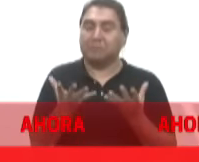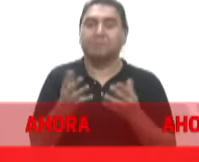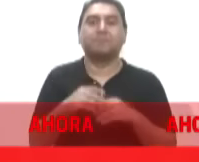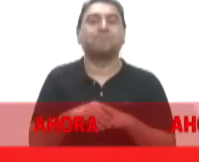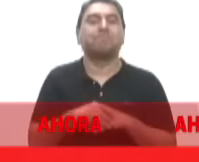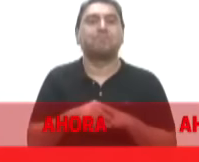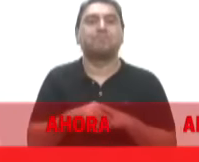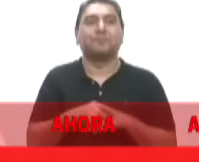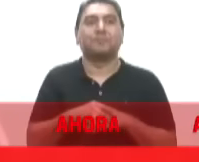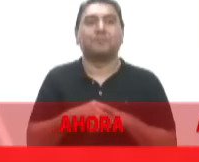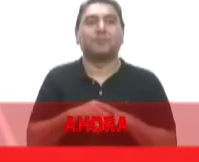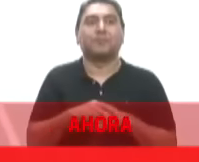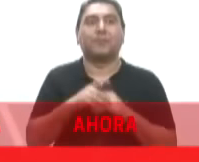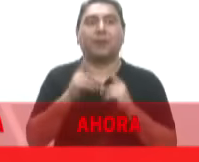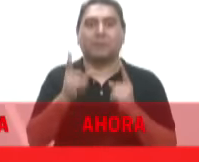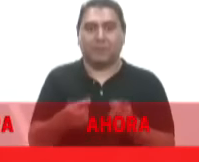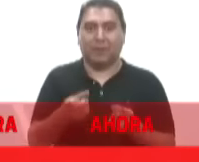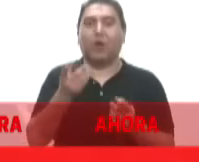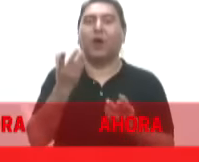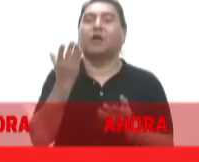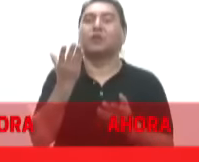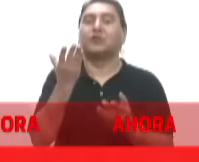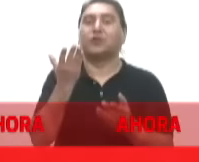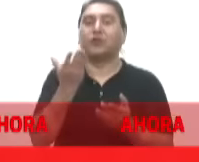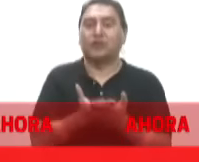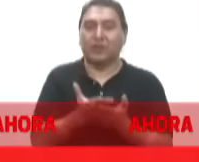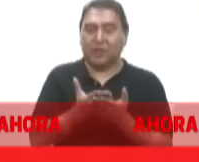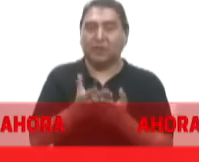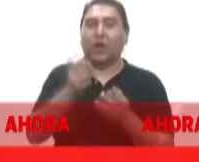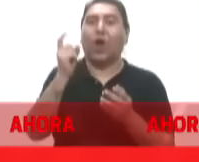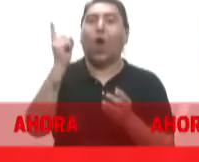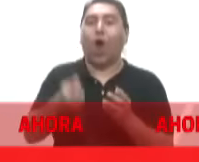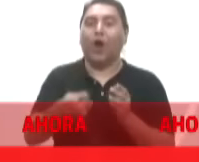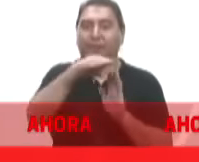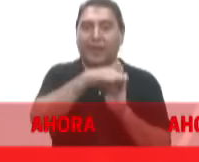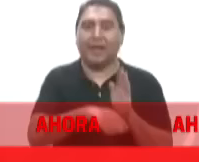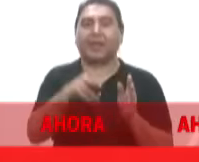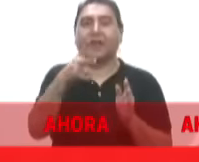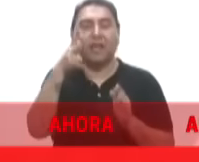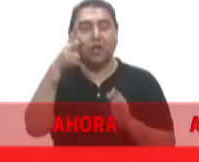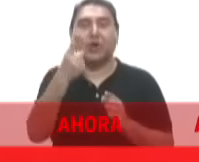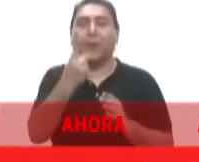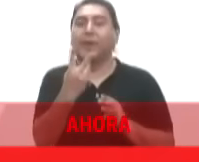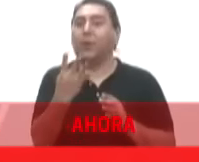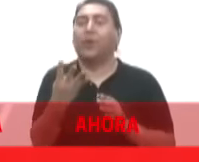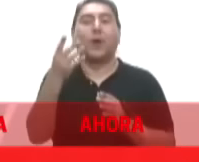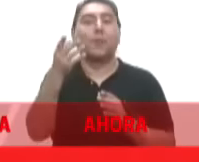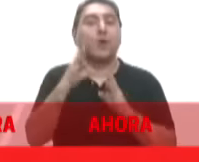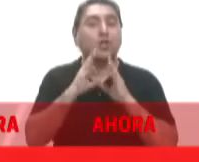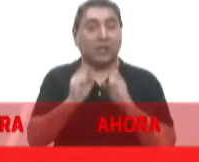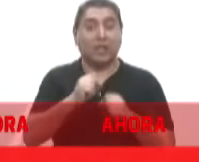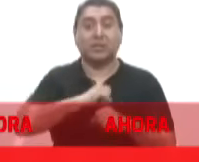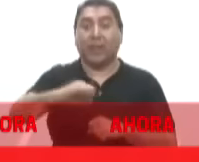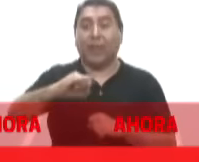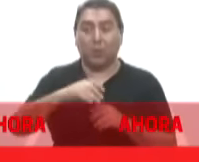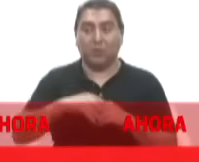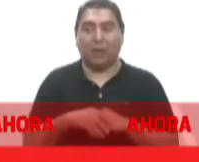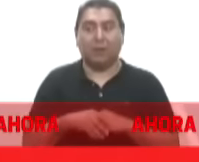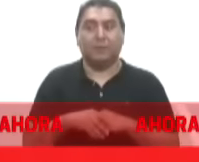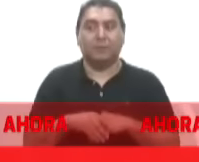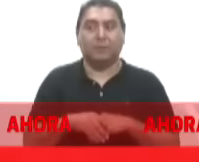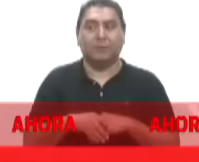Corresponde la consideración de la orden del día 3824 que por secretaría se enunciará.